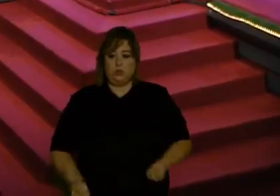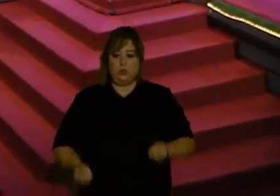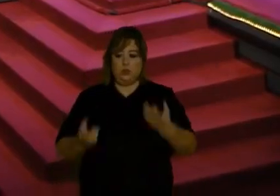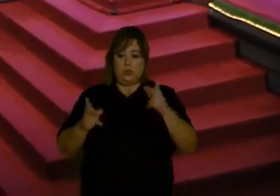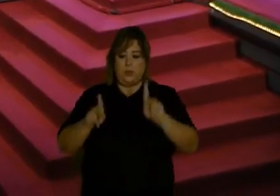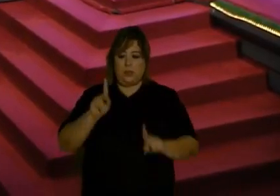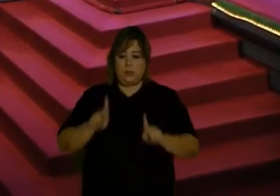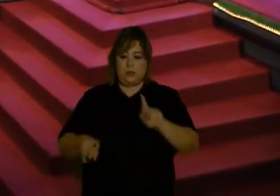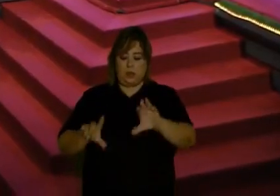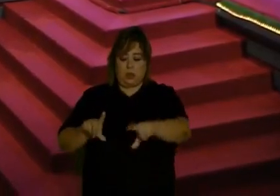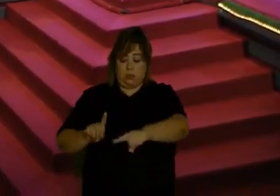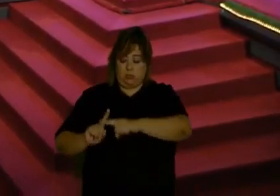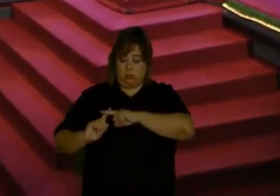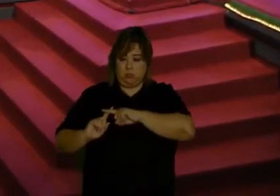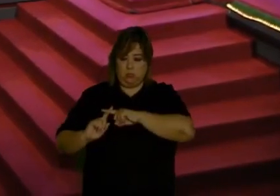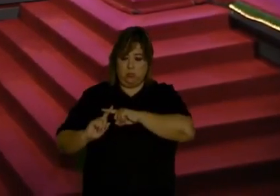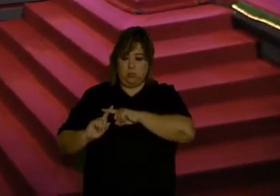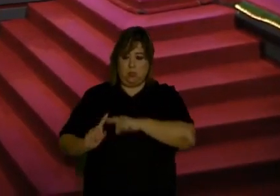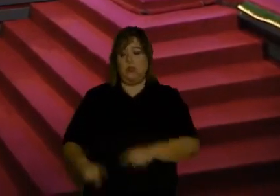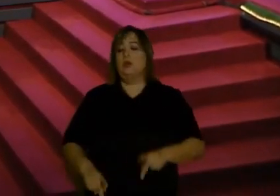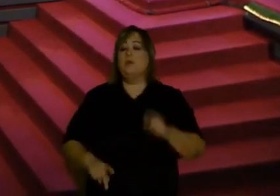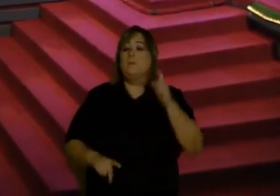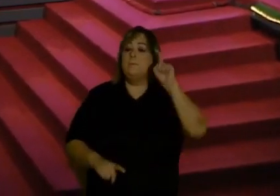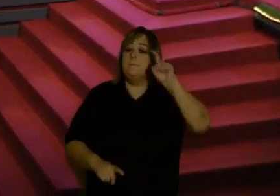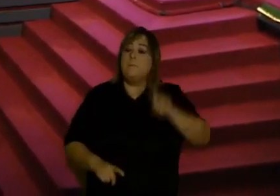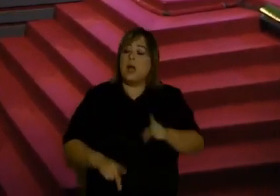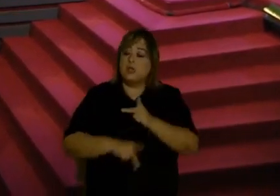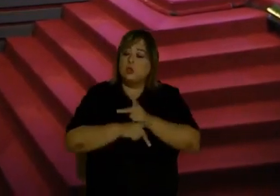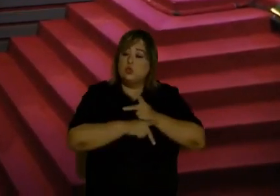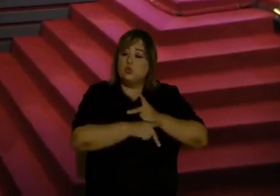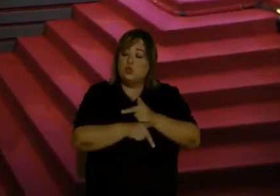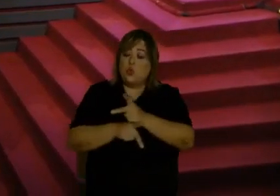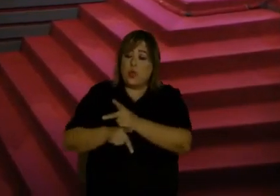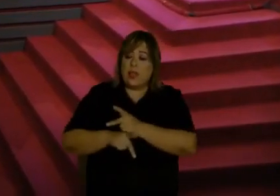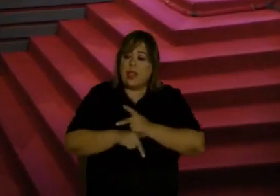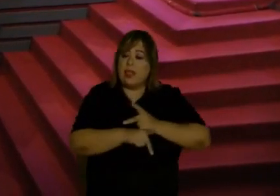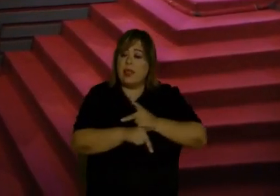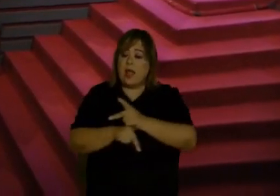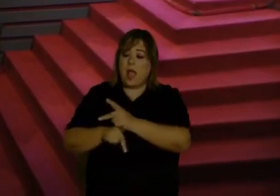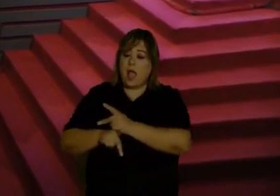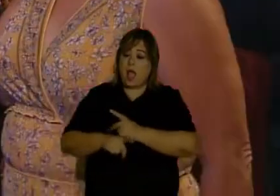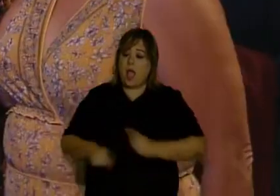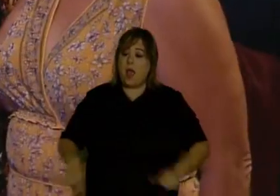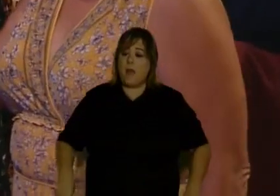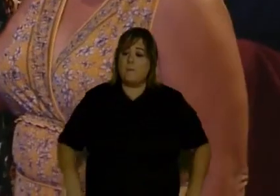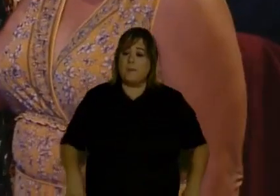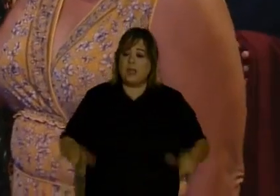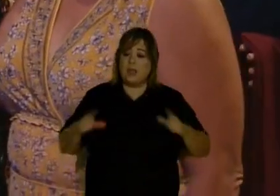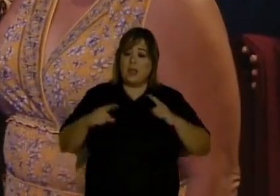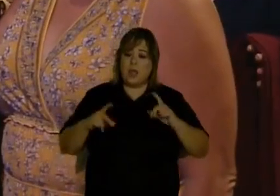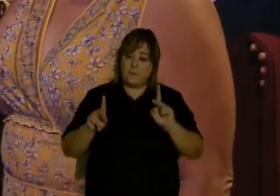trabajo, este es el trabajo. Cuidemos las palmas, cuidemos las vidas.